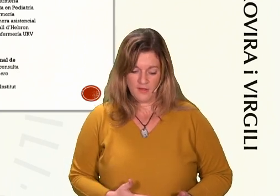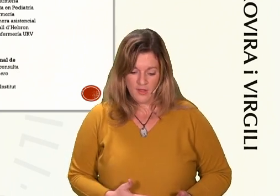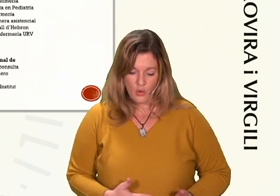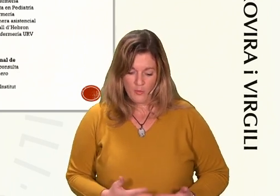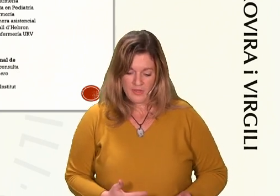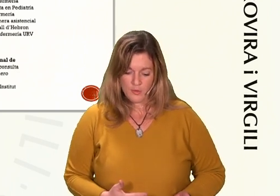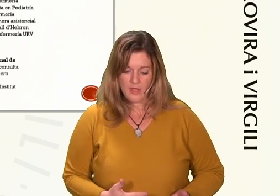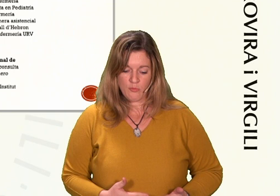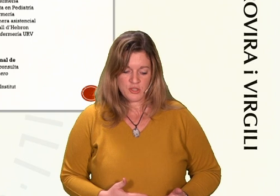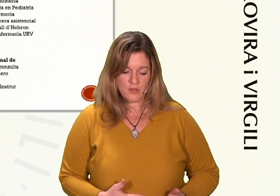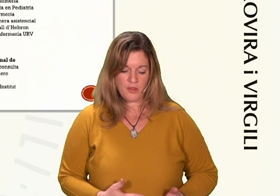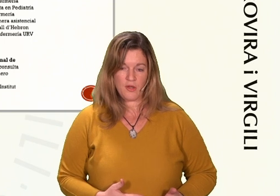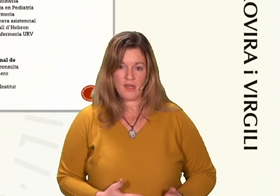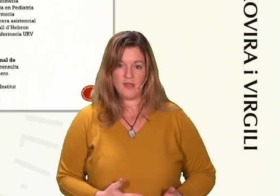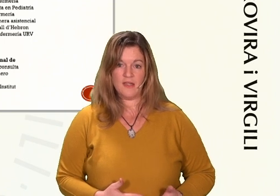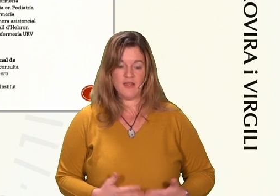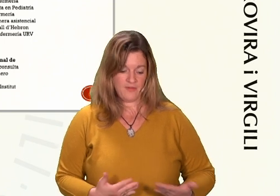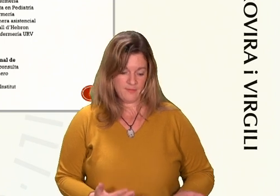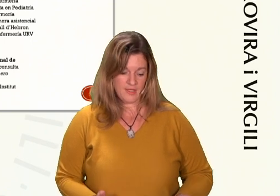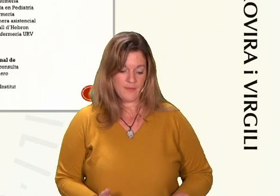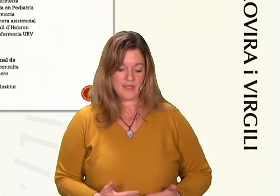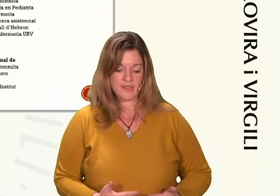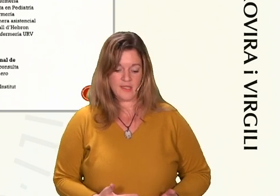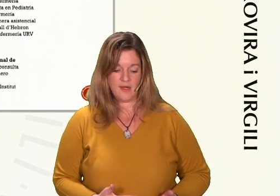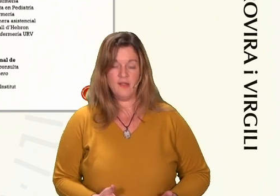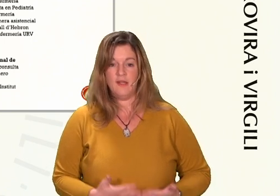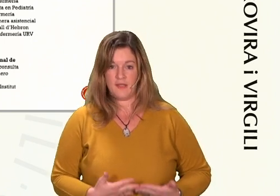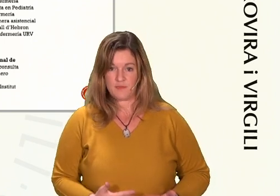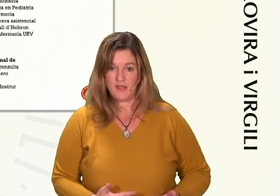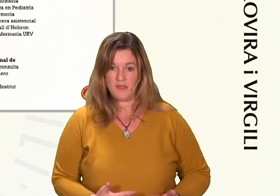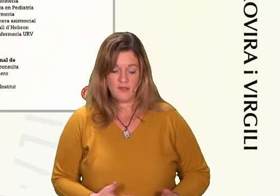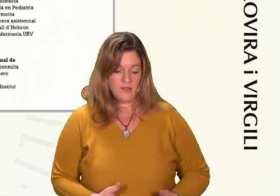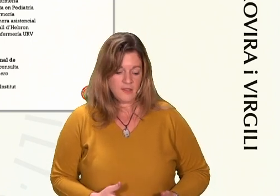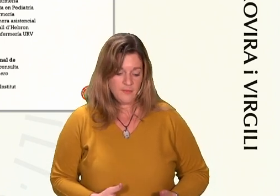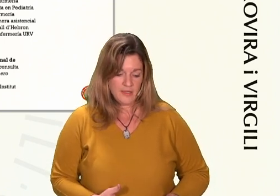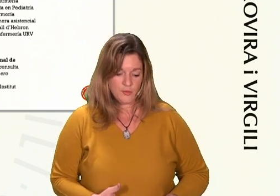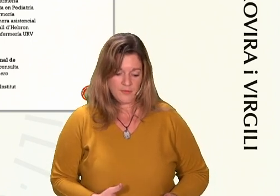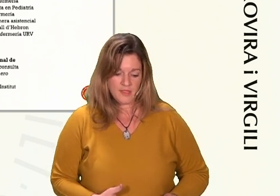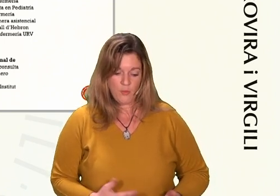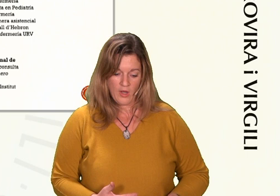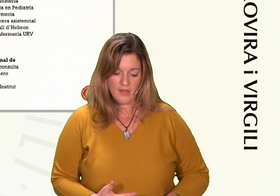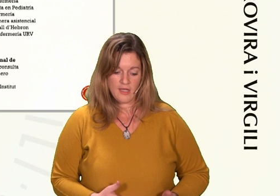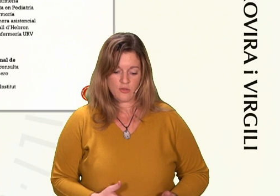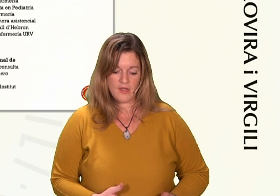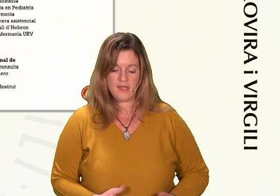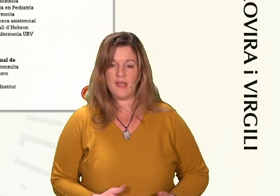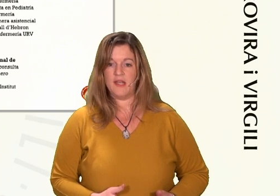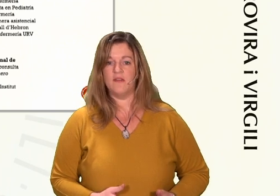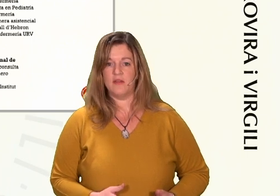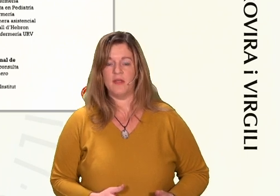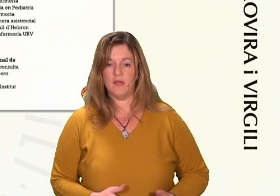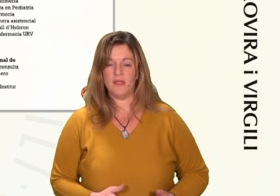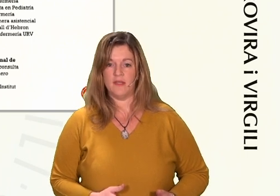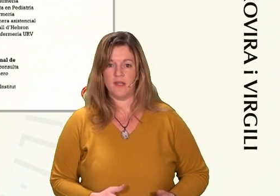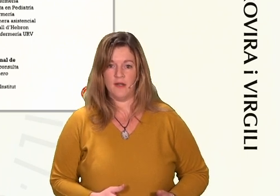Pedraza, como miembro de la Comisión Nacional de la Enfermería Pediátrica en España y miembro también vocal de la Sociedad Catalana